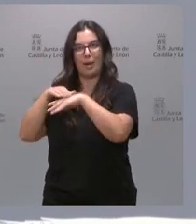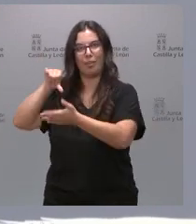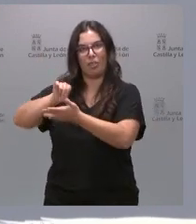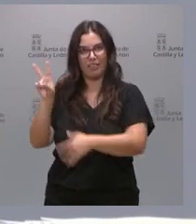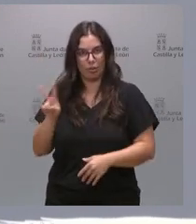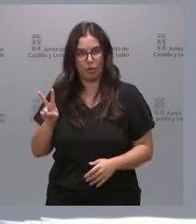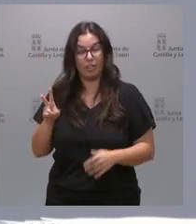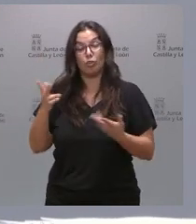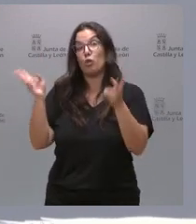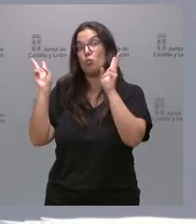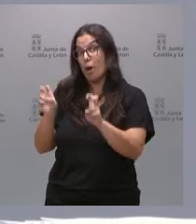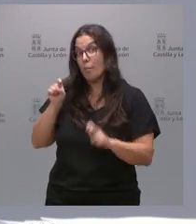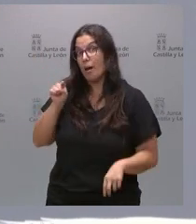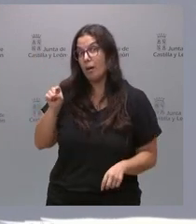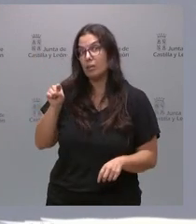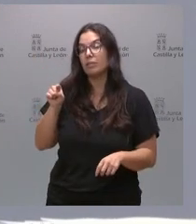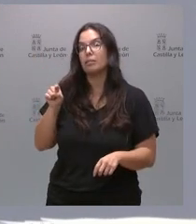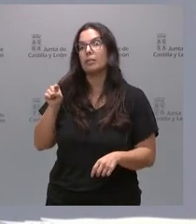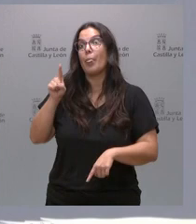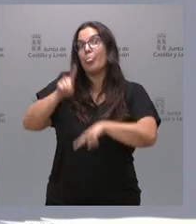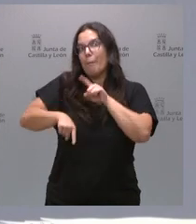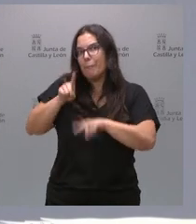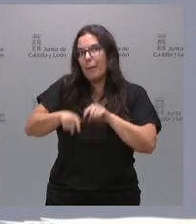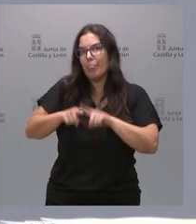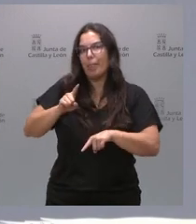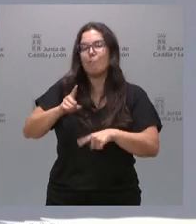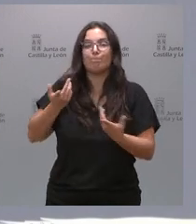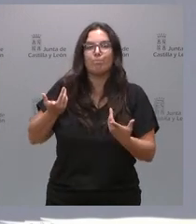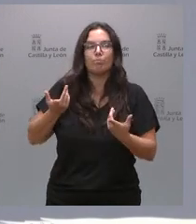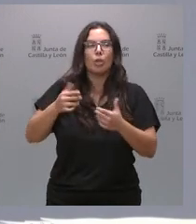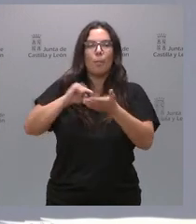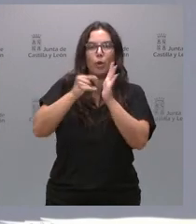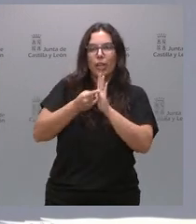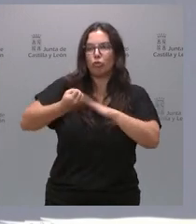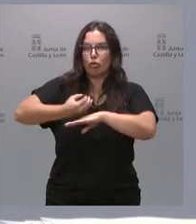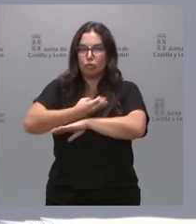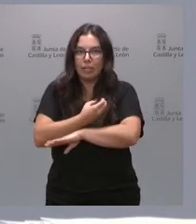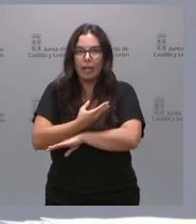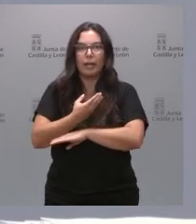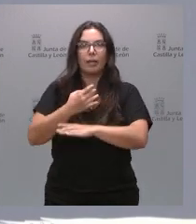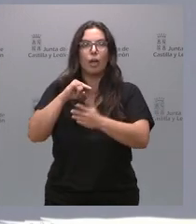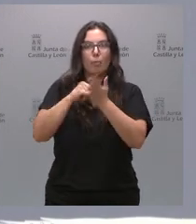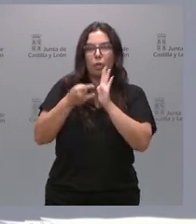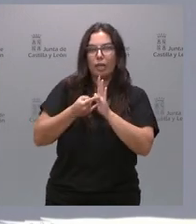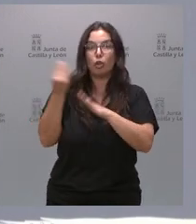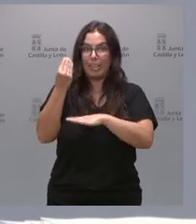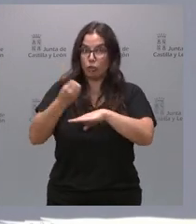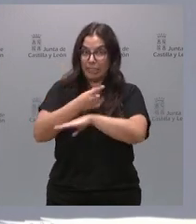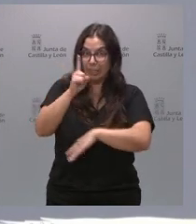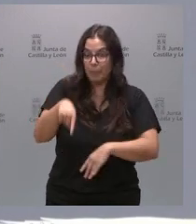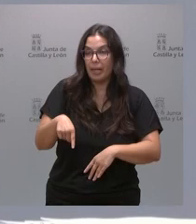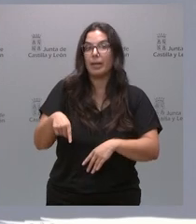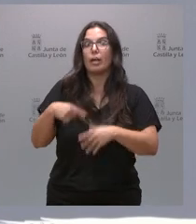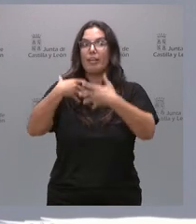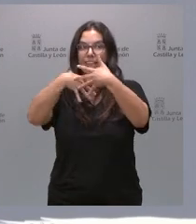estación de autobuses para Valladolid está vinculada al proyecto de intermodalidad al proyecto también de lo que es la estación de trenes y a la definición del proyecto